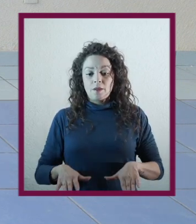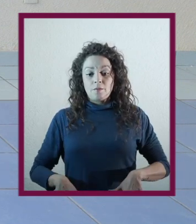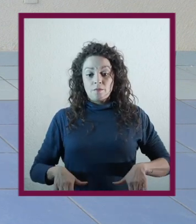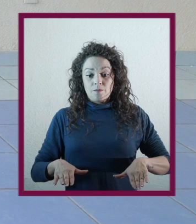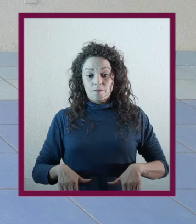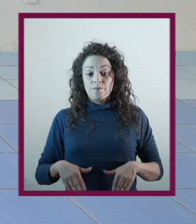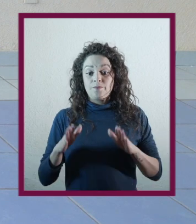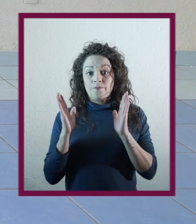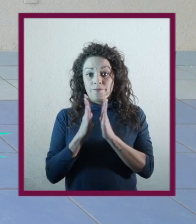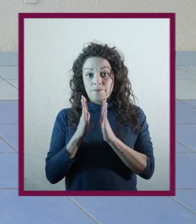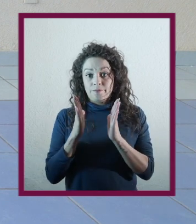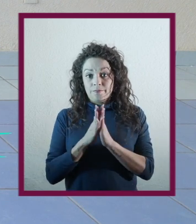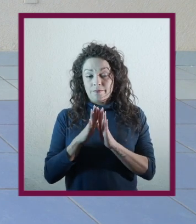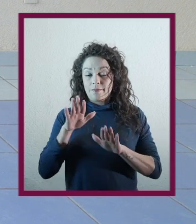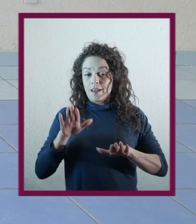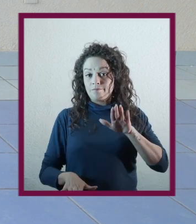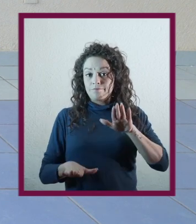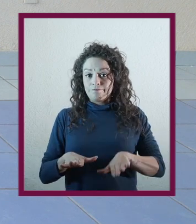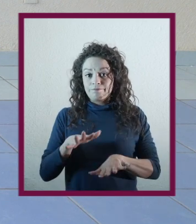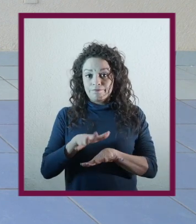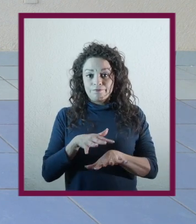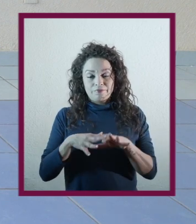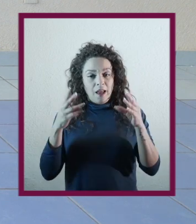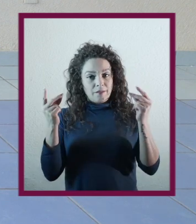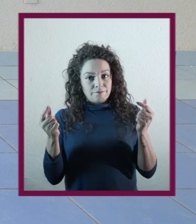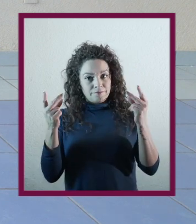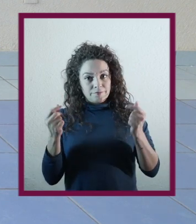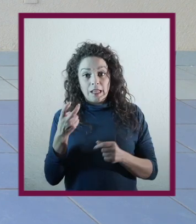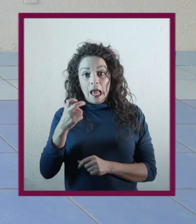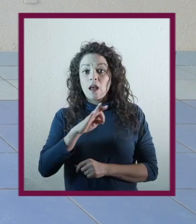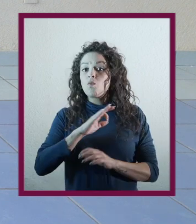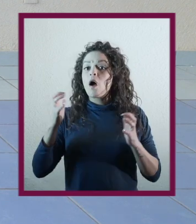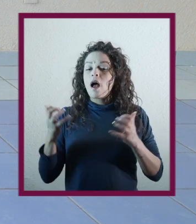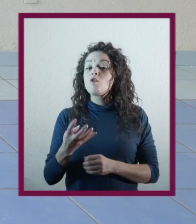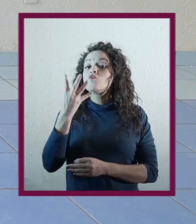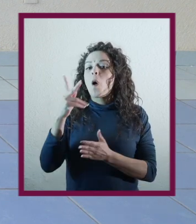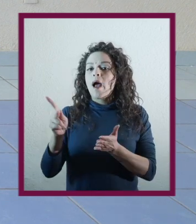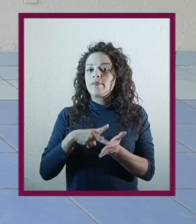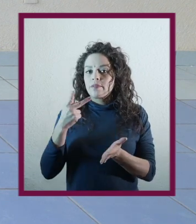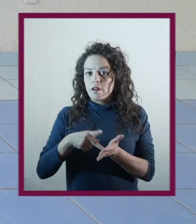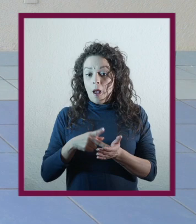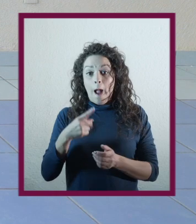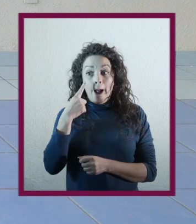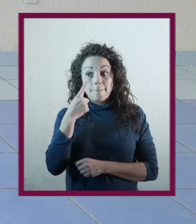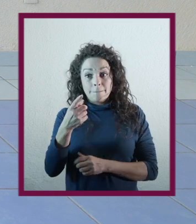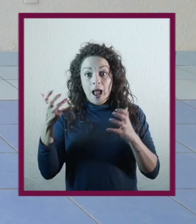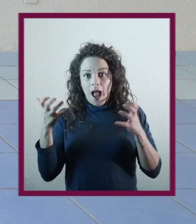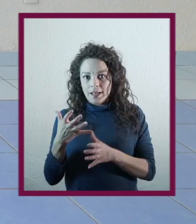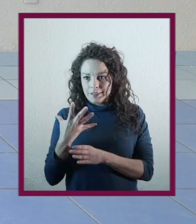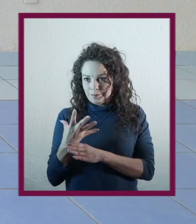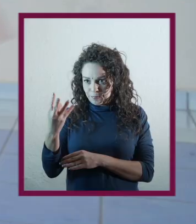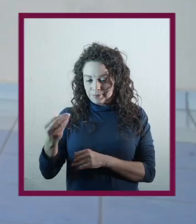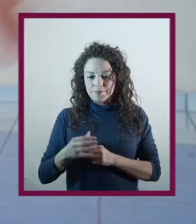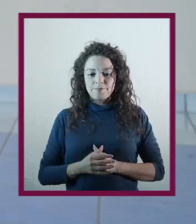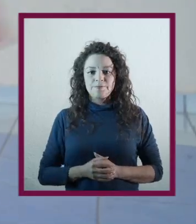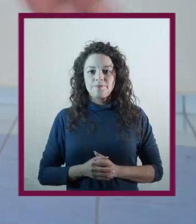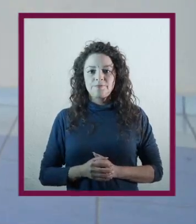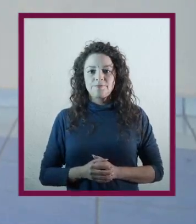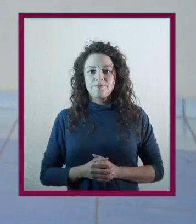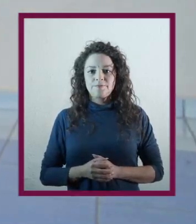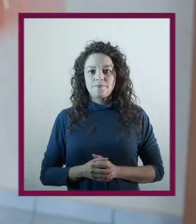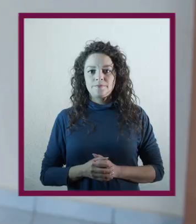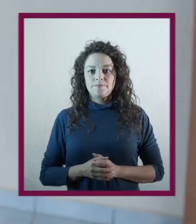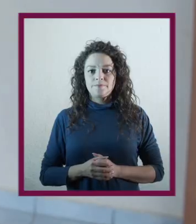Don Dara Dara, Don Don Don. Esto lo podemos repetir 4 veces. Lo vamos a hacer.